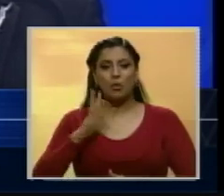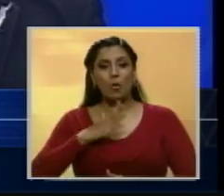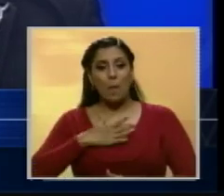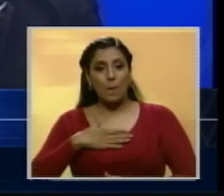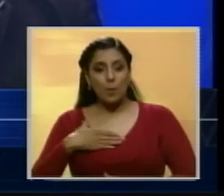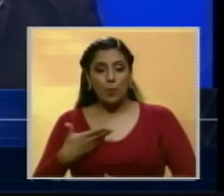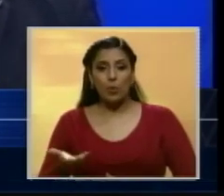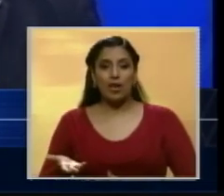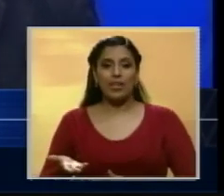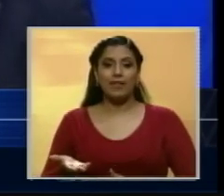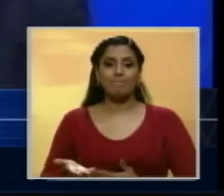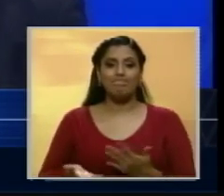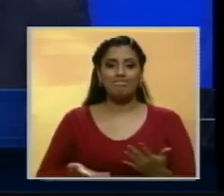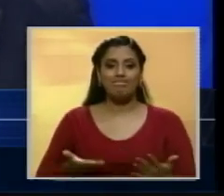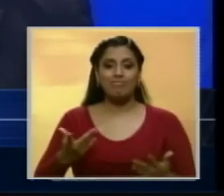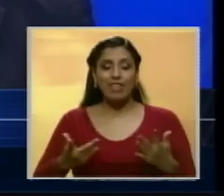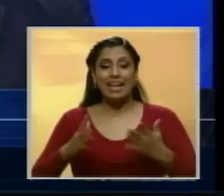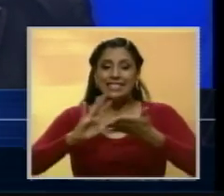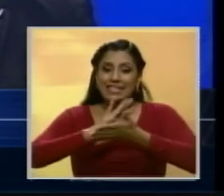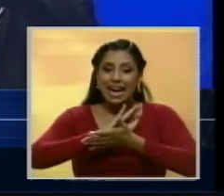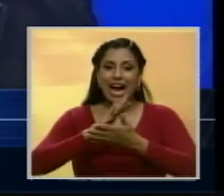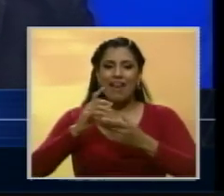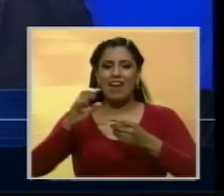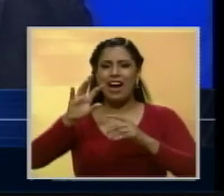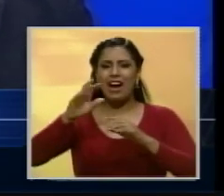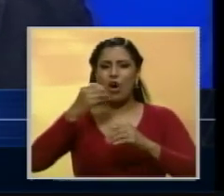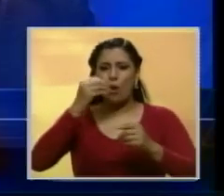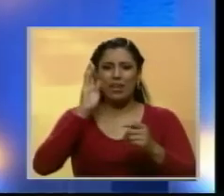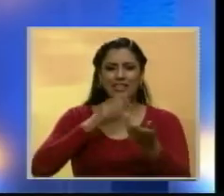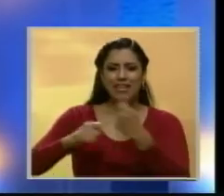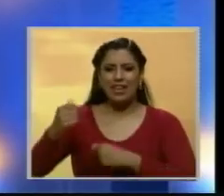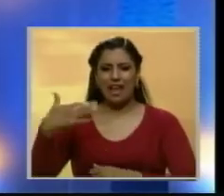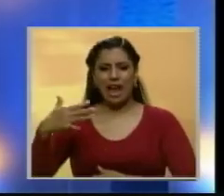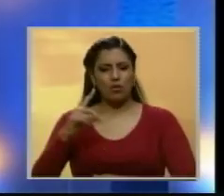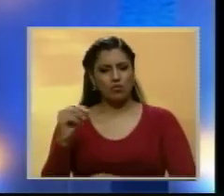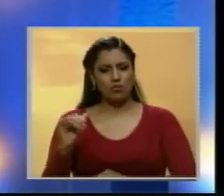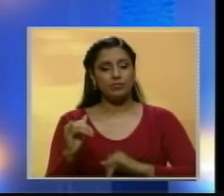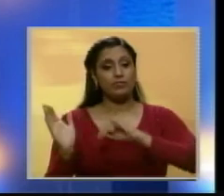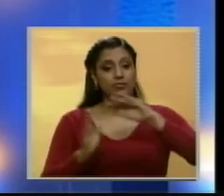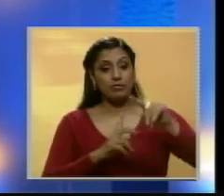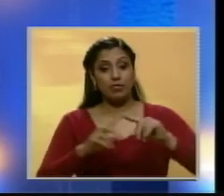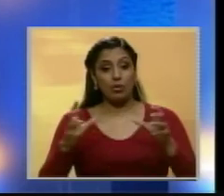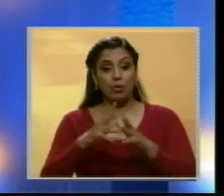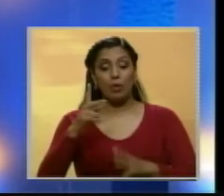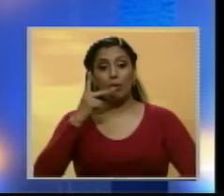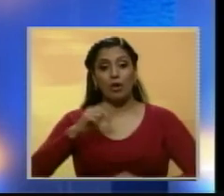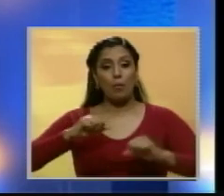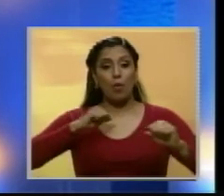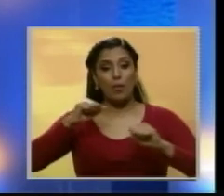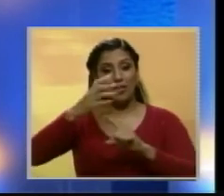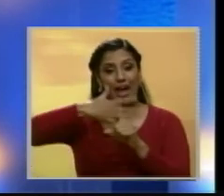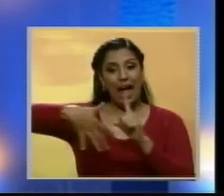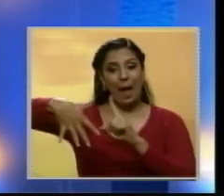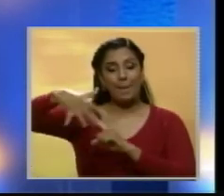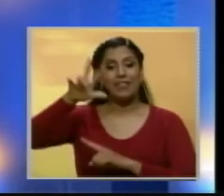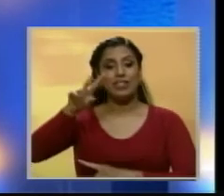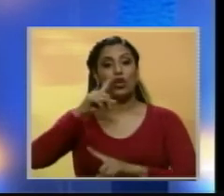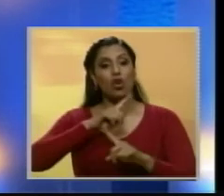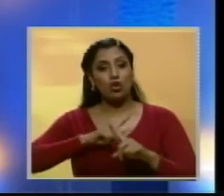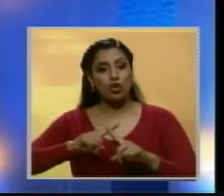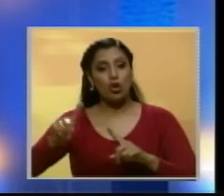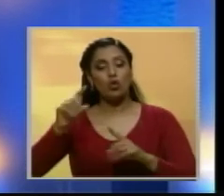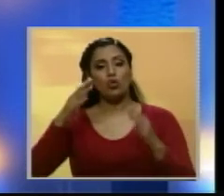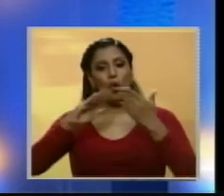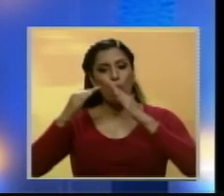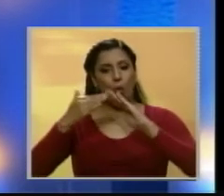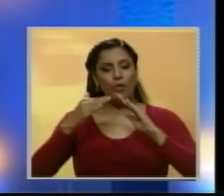bueno, se acabe el bachaqueo. Los partidos políticos Movimiento Ecológico Venezuela y Procomunidad